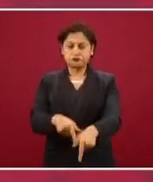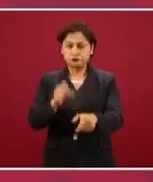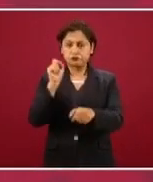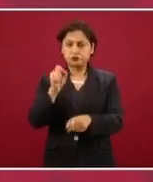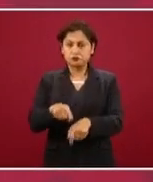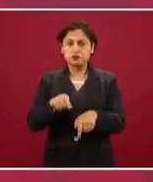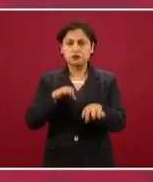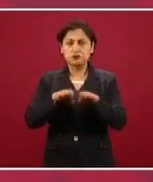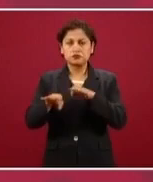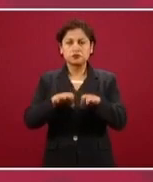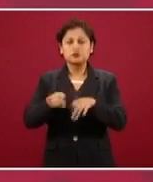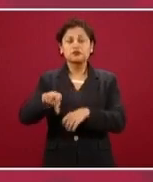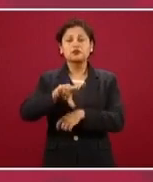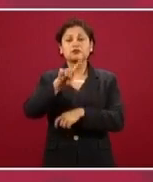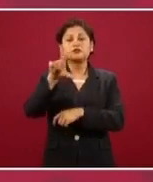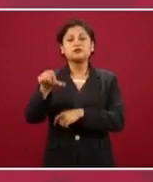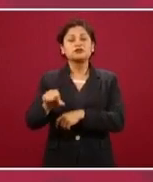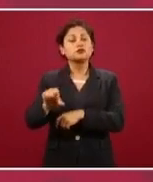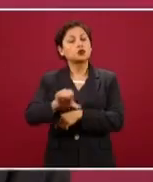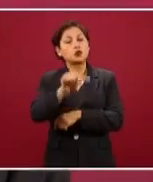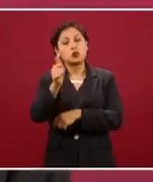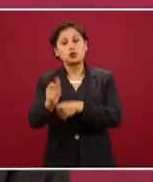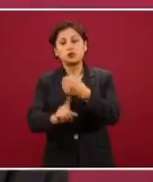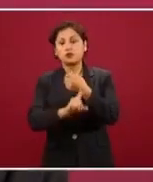las APP.